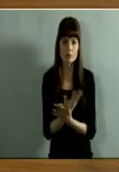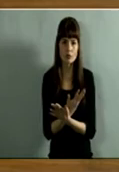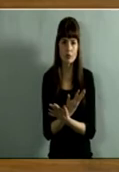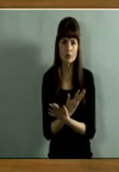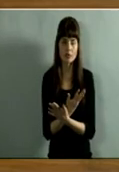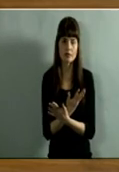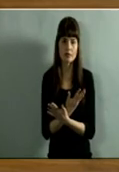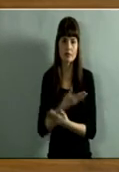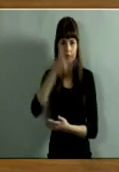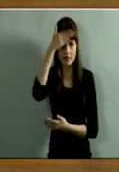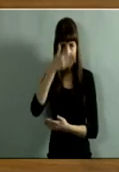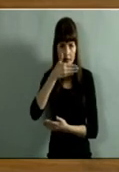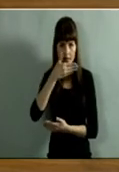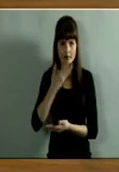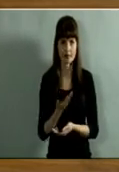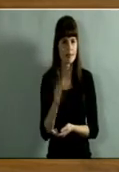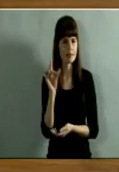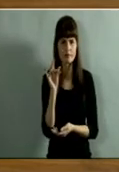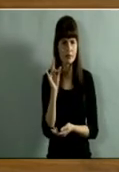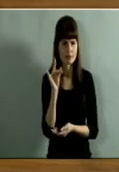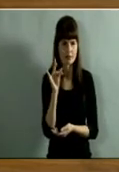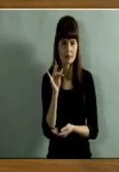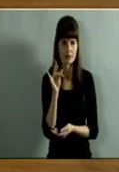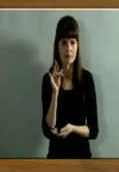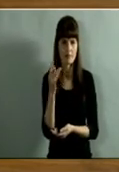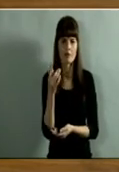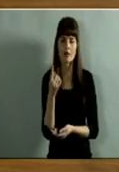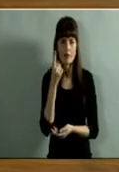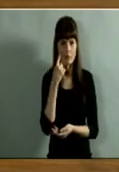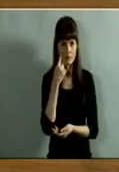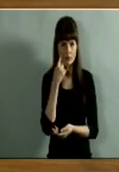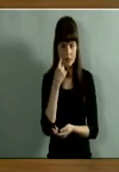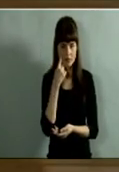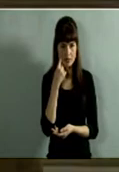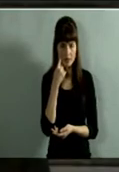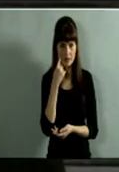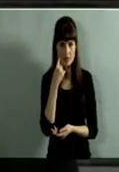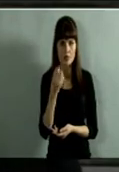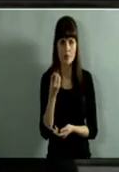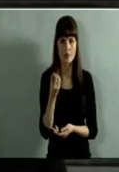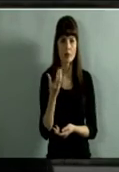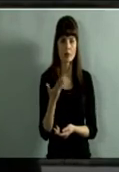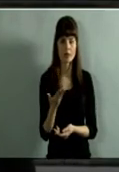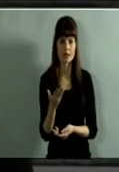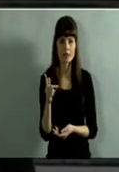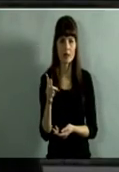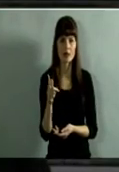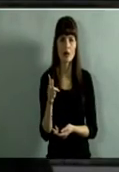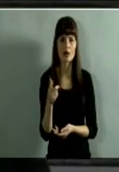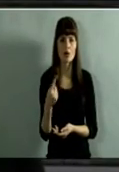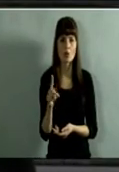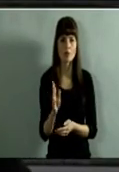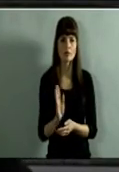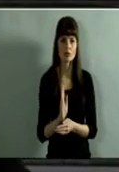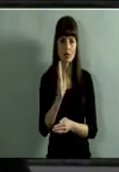engorroso, muy, muy difícil vivir a veces. Porque yo cuando salí del hospital y me fui a mi